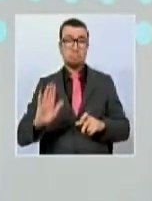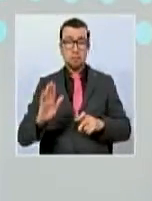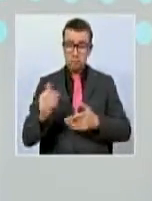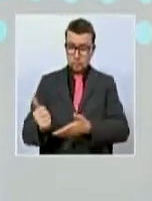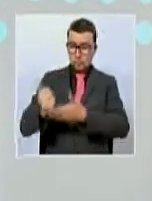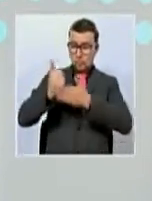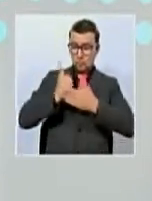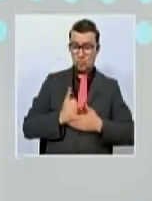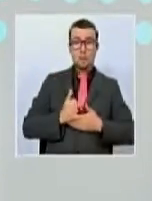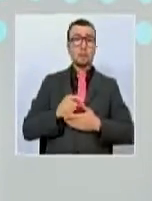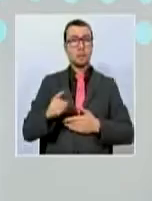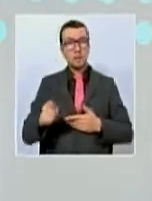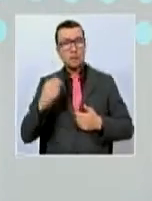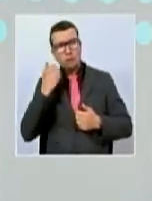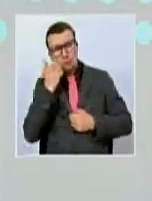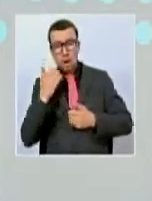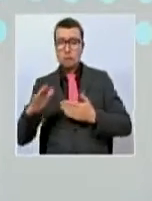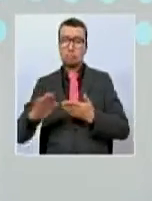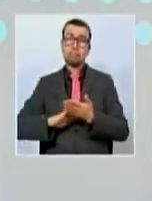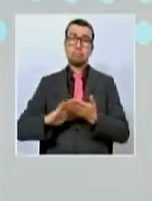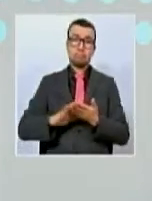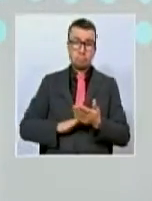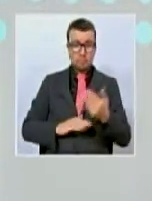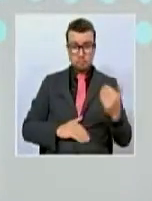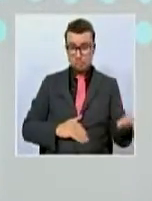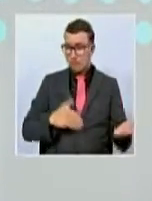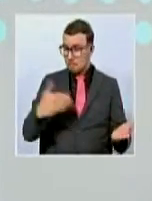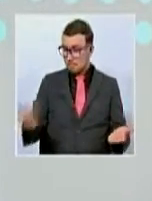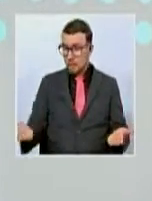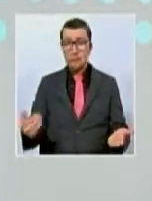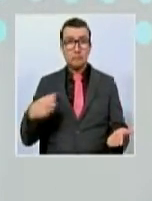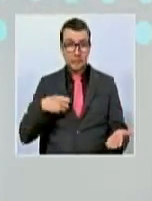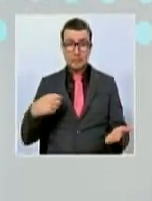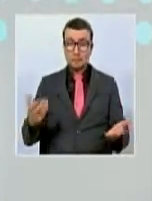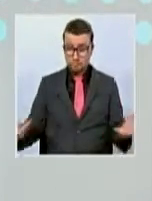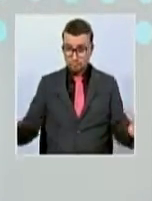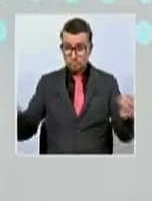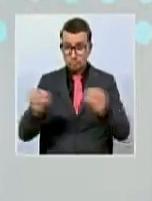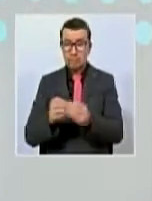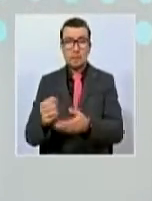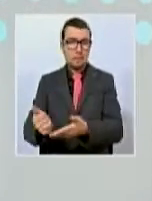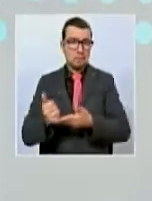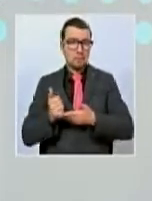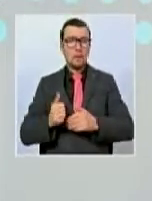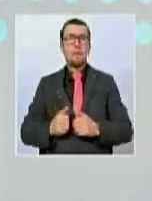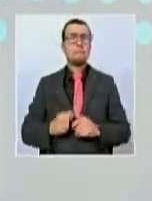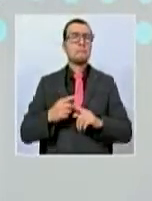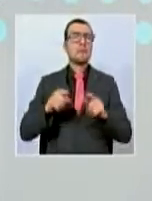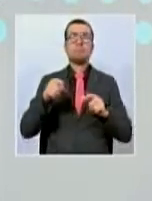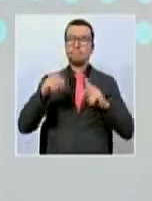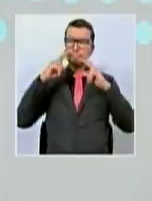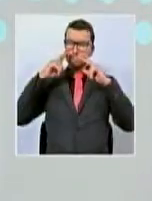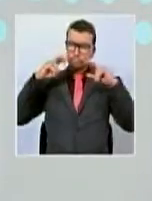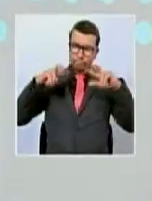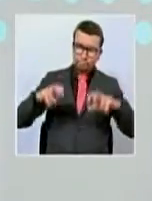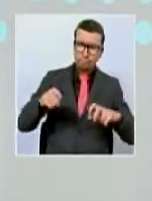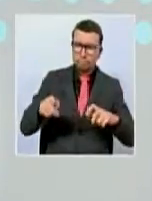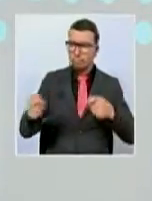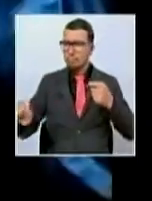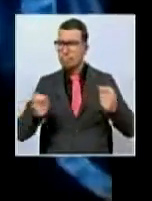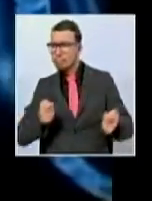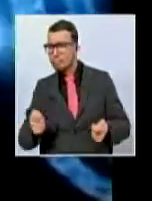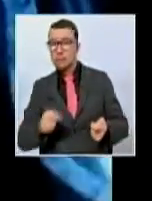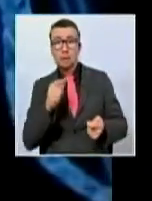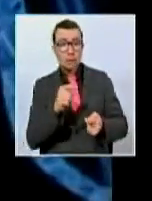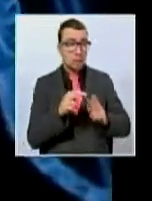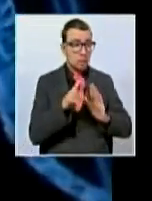el tetrahidrocannabinol, y otro que son los cannabinoides. Pero lo que hay que anotar es que toda la regulación y todos